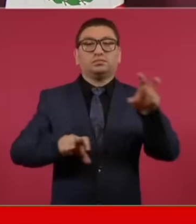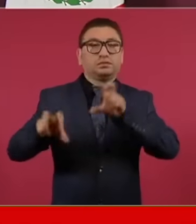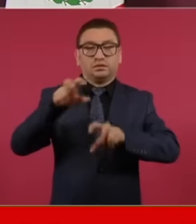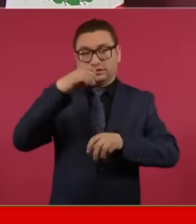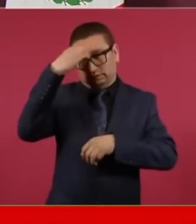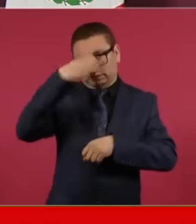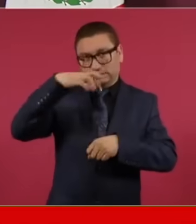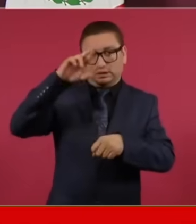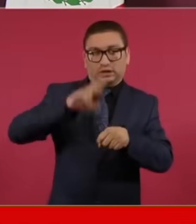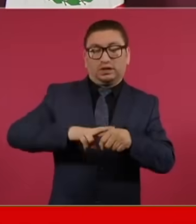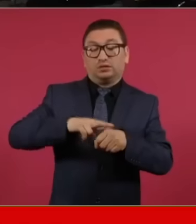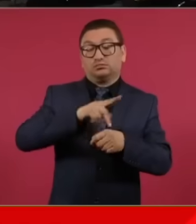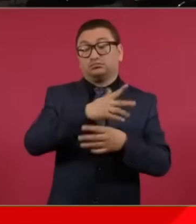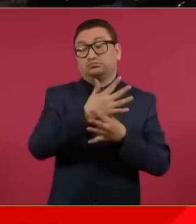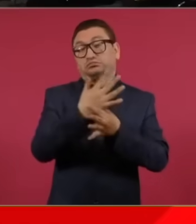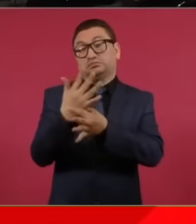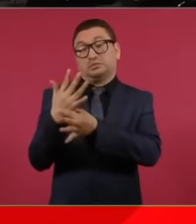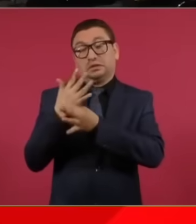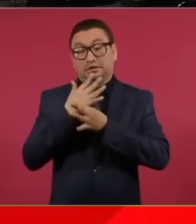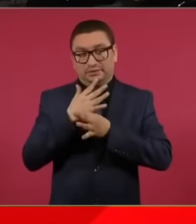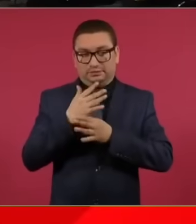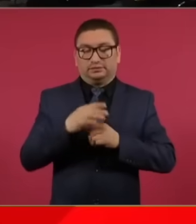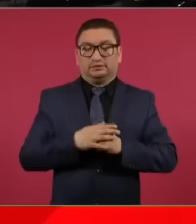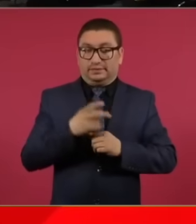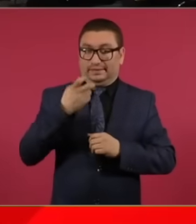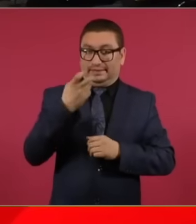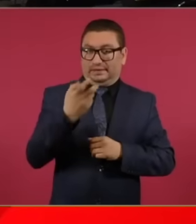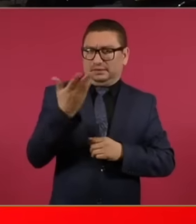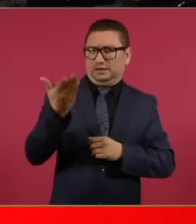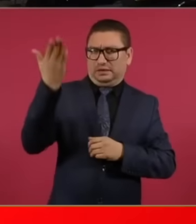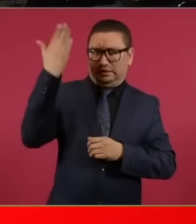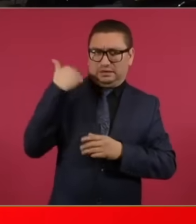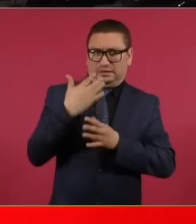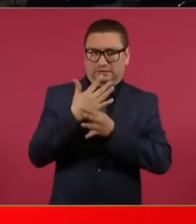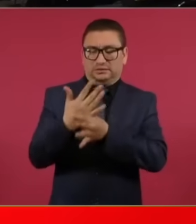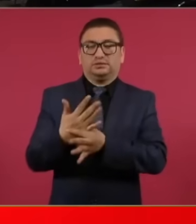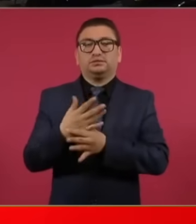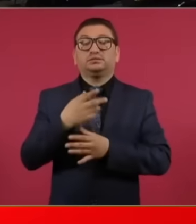íbamos a tener